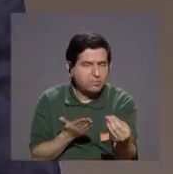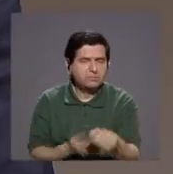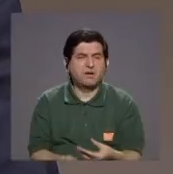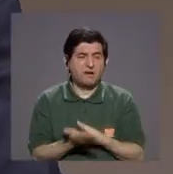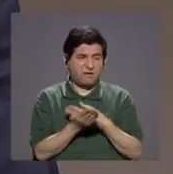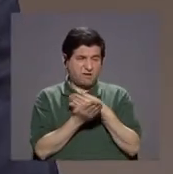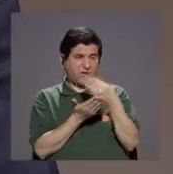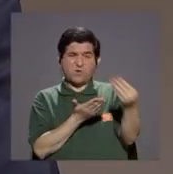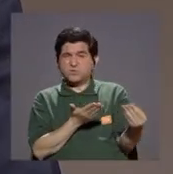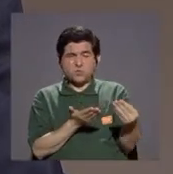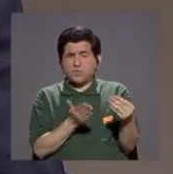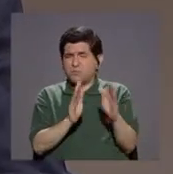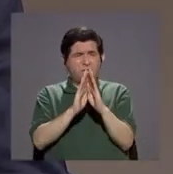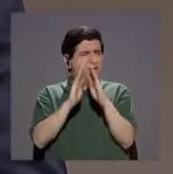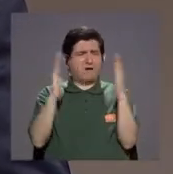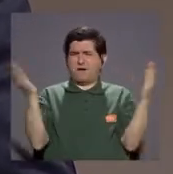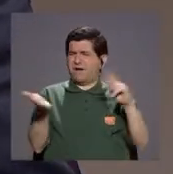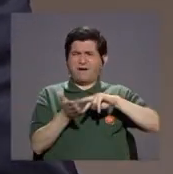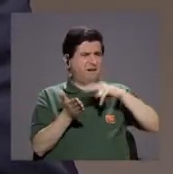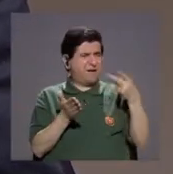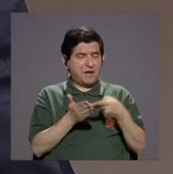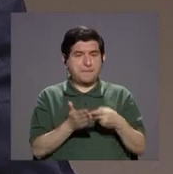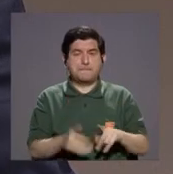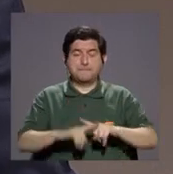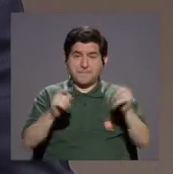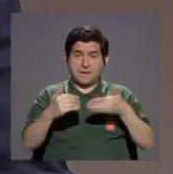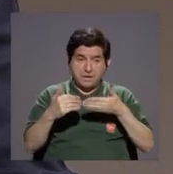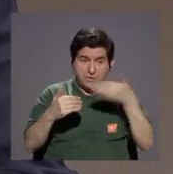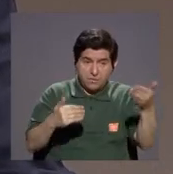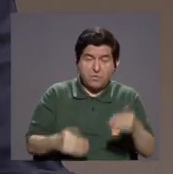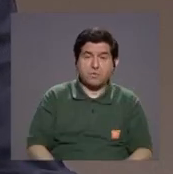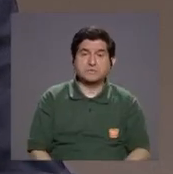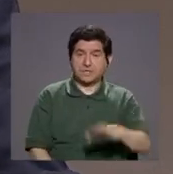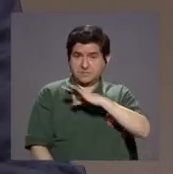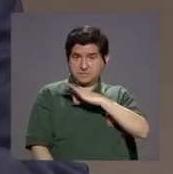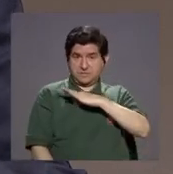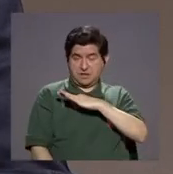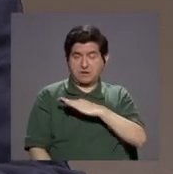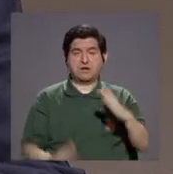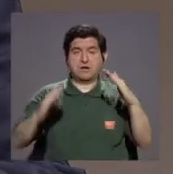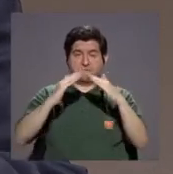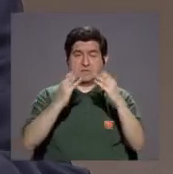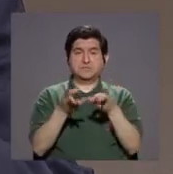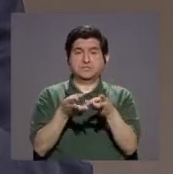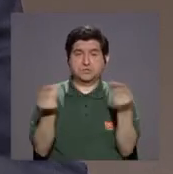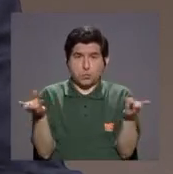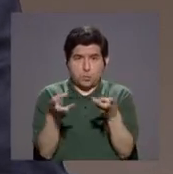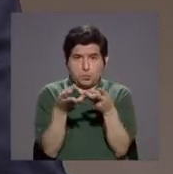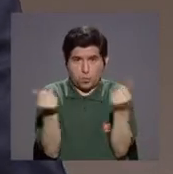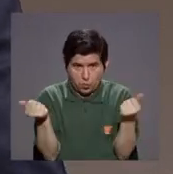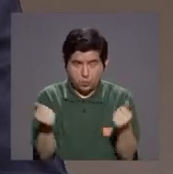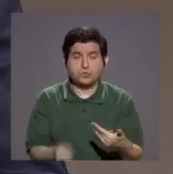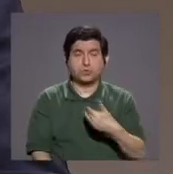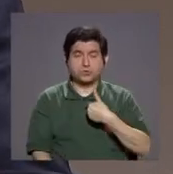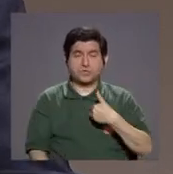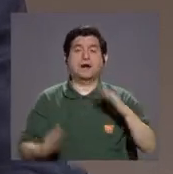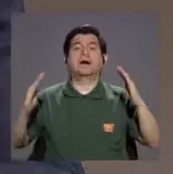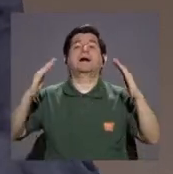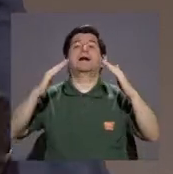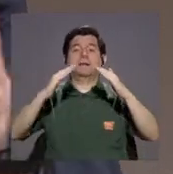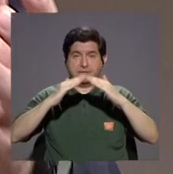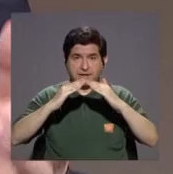es una definición muy amplia bienes de capital para el hogar estamos hablando productos que al tenerlos en un hogar